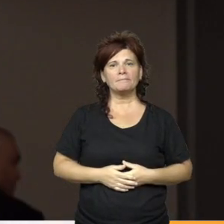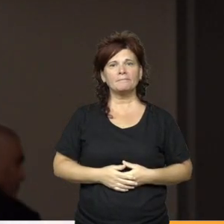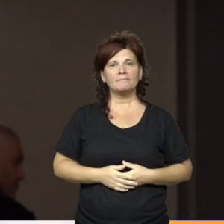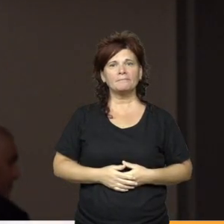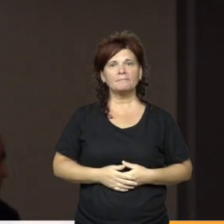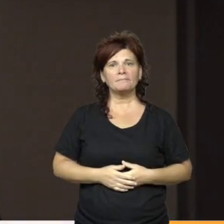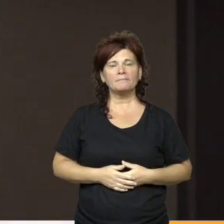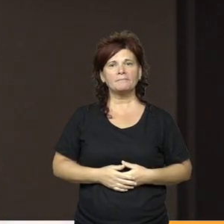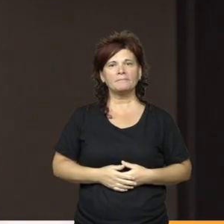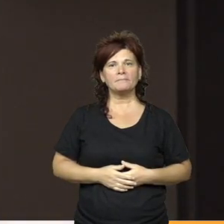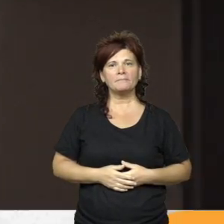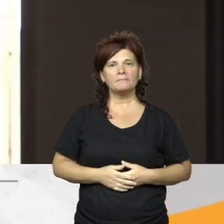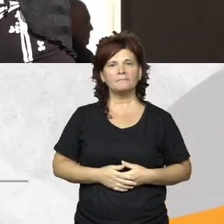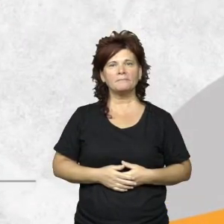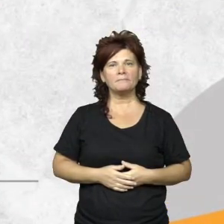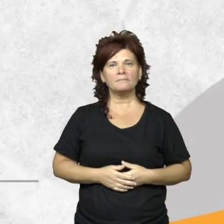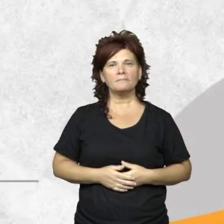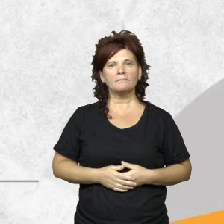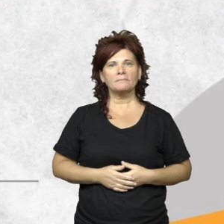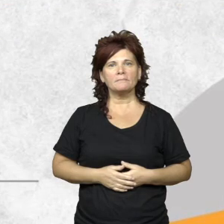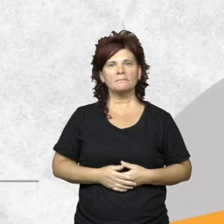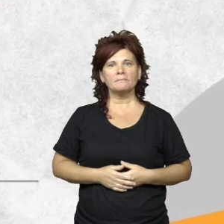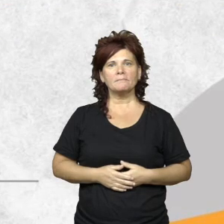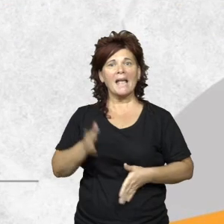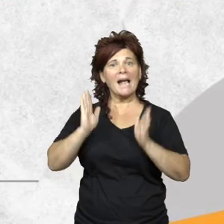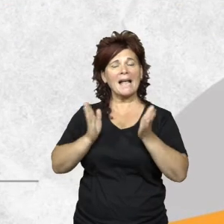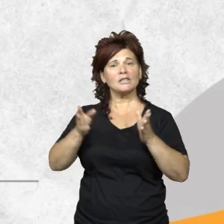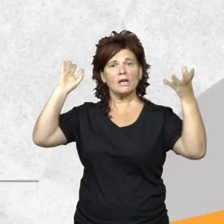acá está el título, Gestión ambiental promovida en la